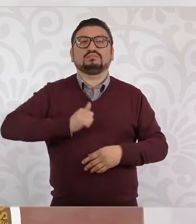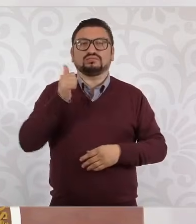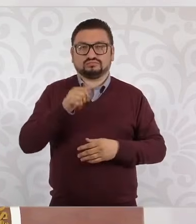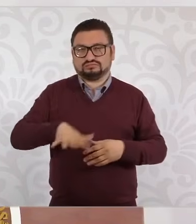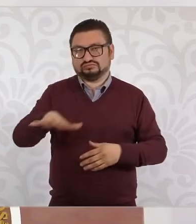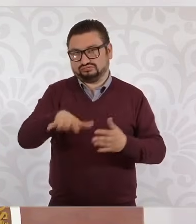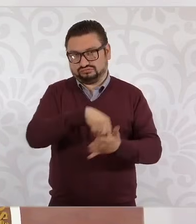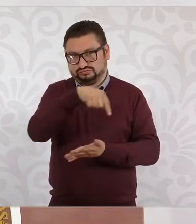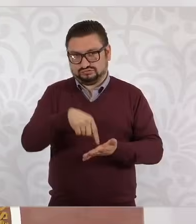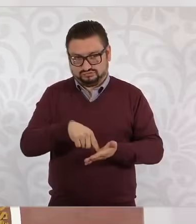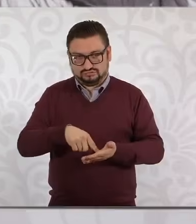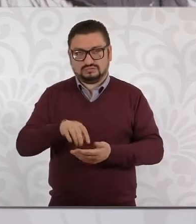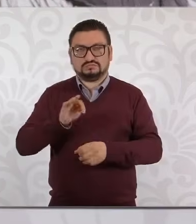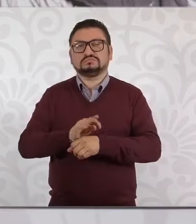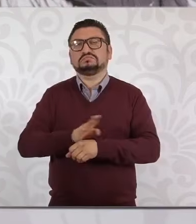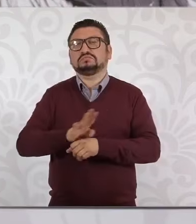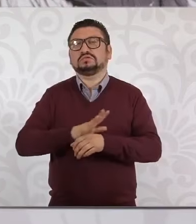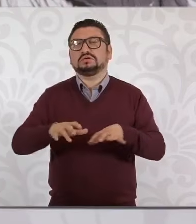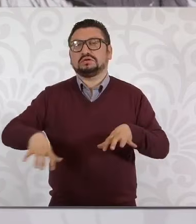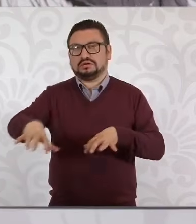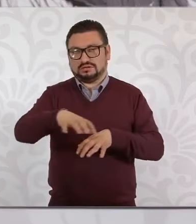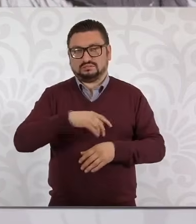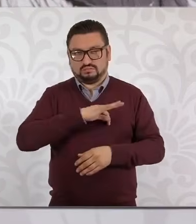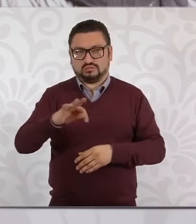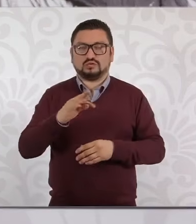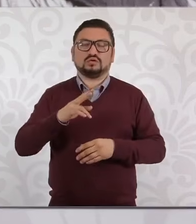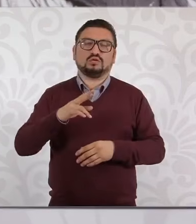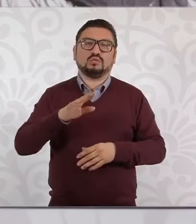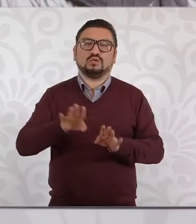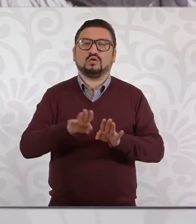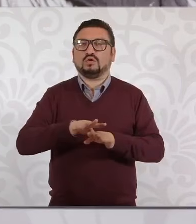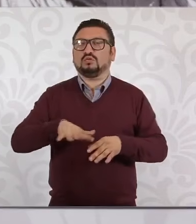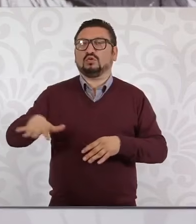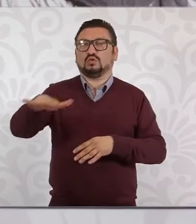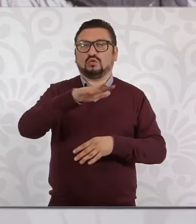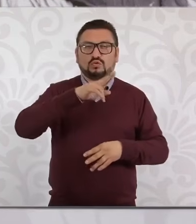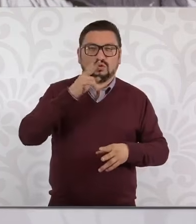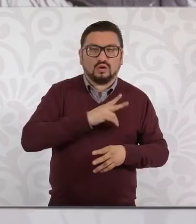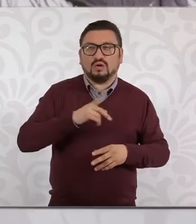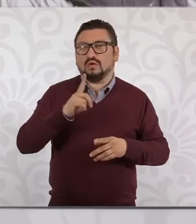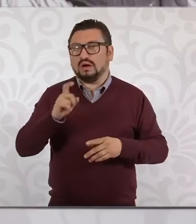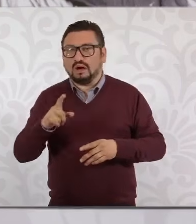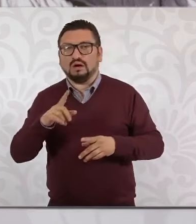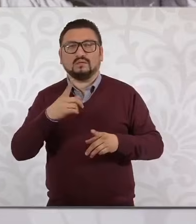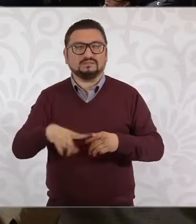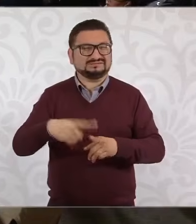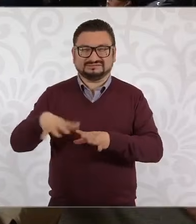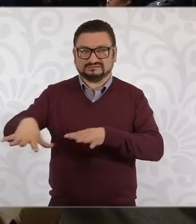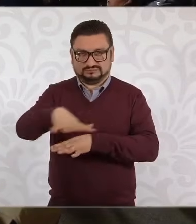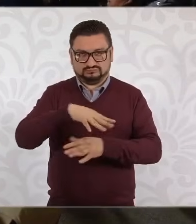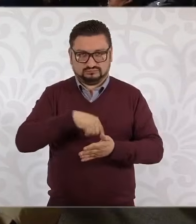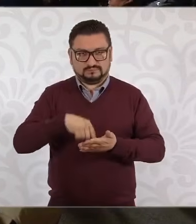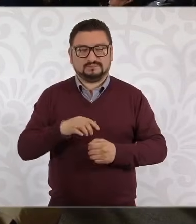que tiene en términos de clima, garantía de agua, en fin, varios temas. Dice